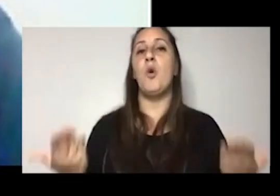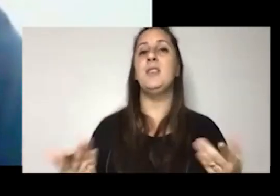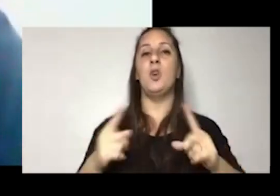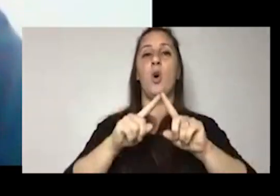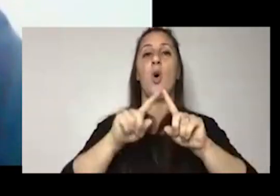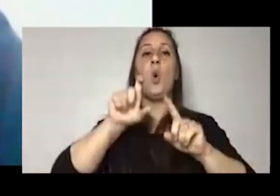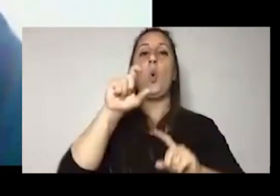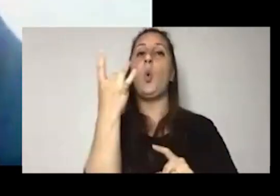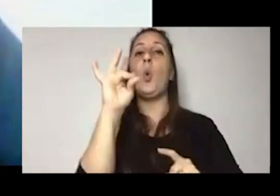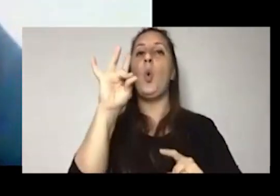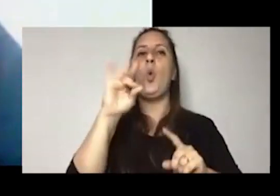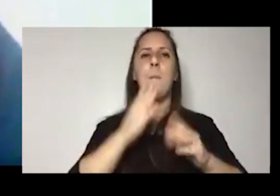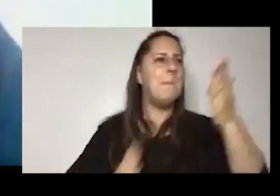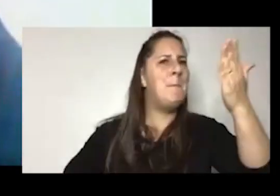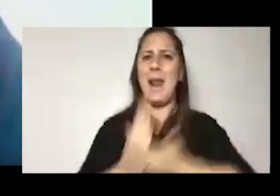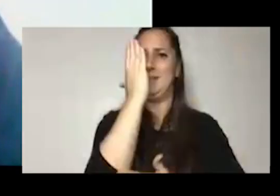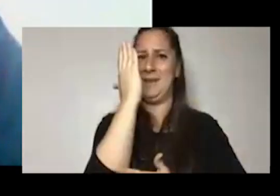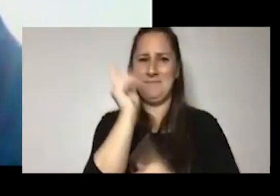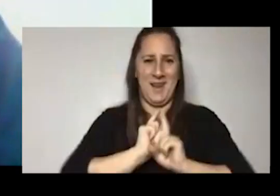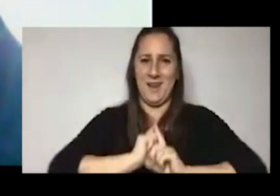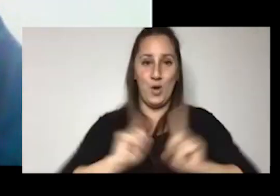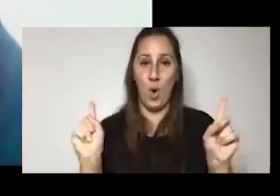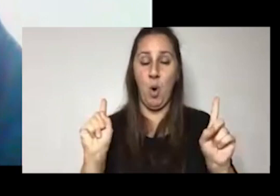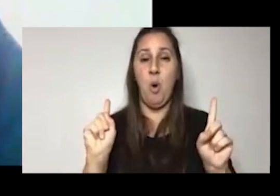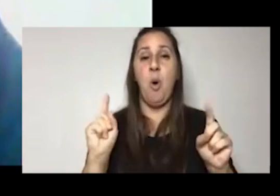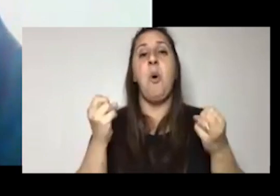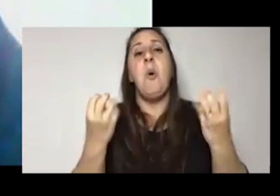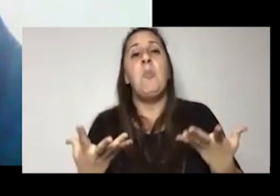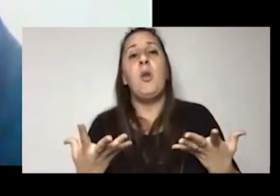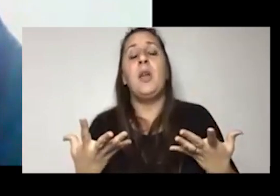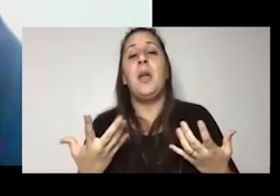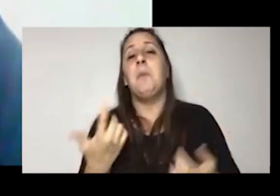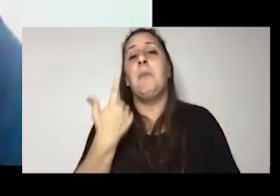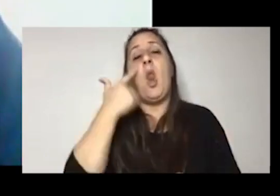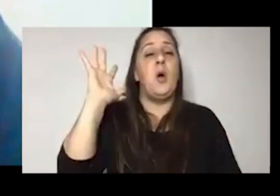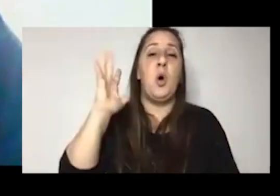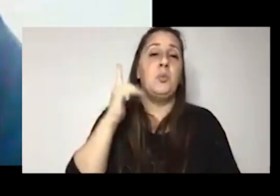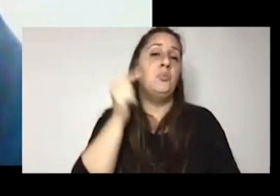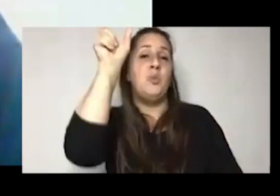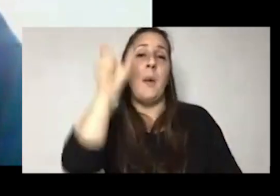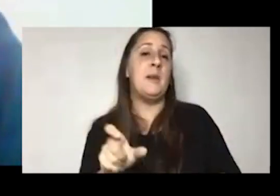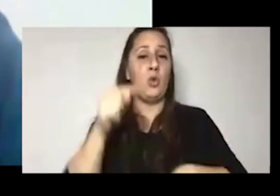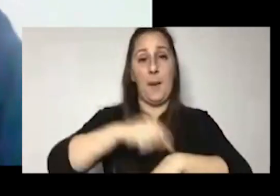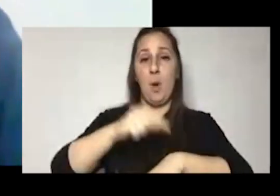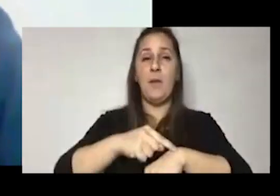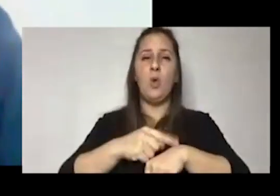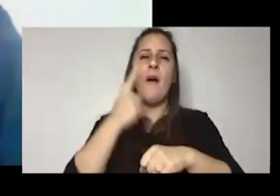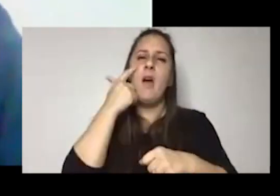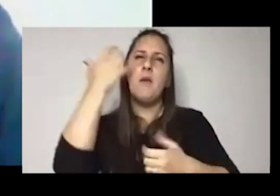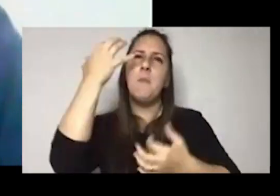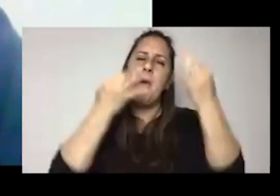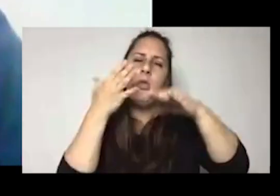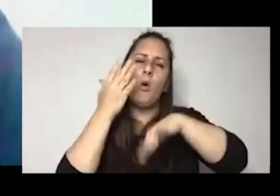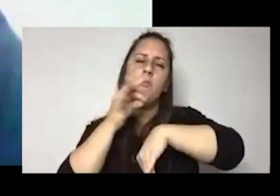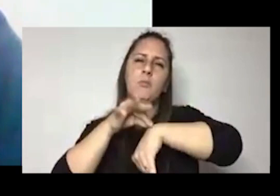forma permanente, porque quizás una persona en este momento que se hace una evaluación tiene ciertos